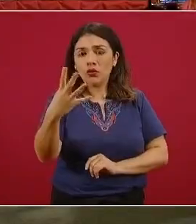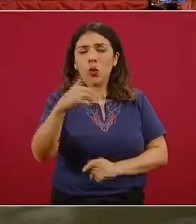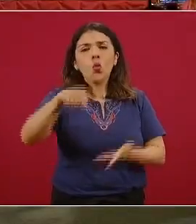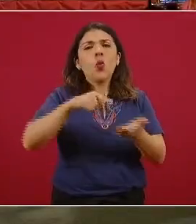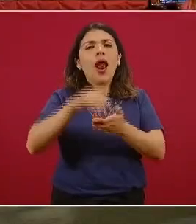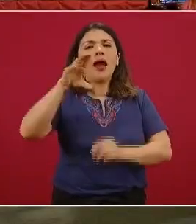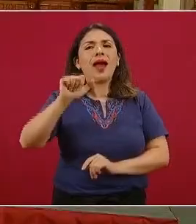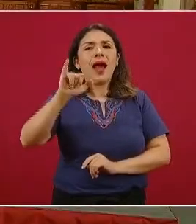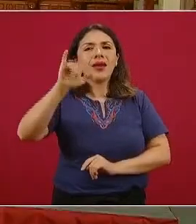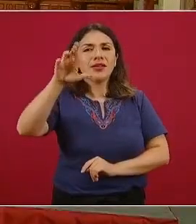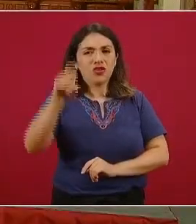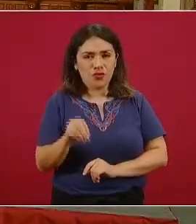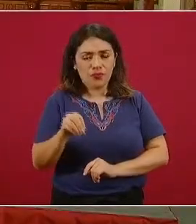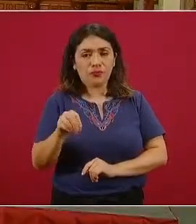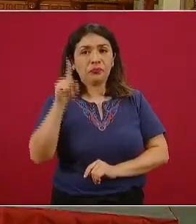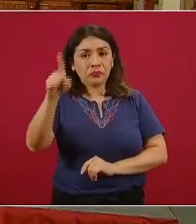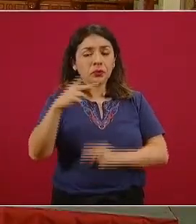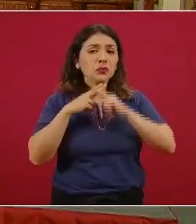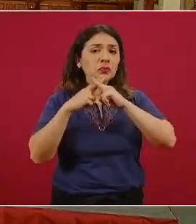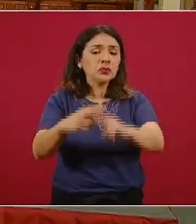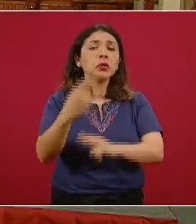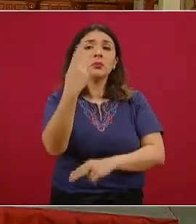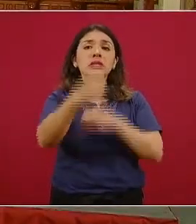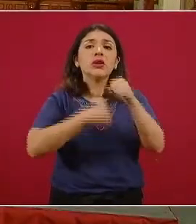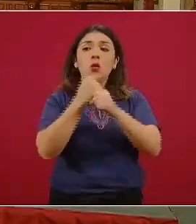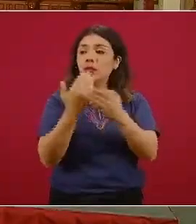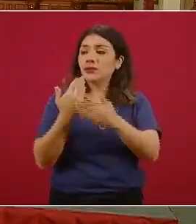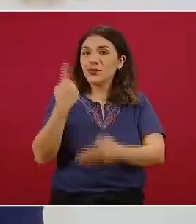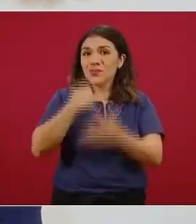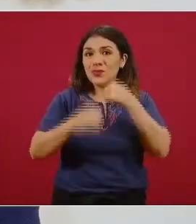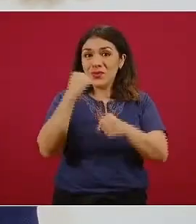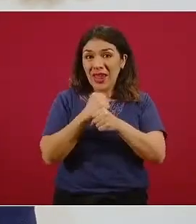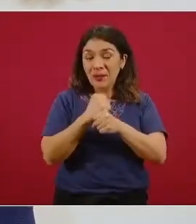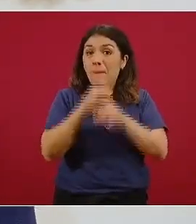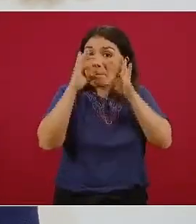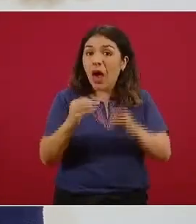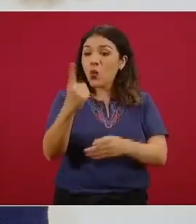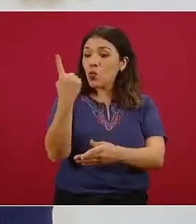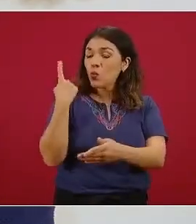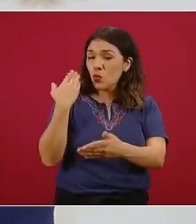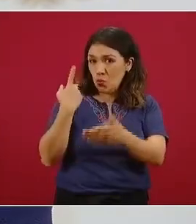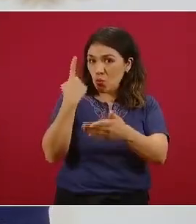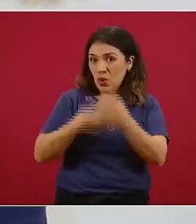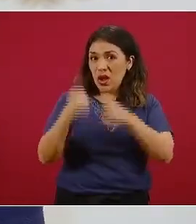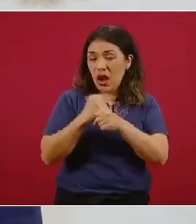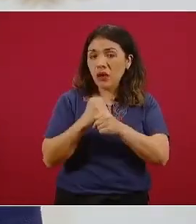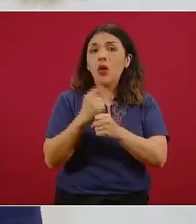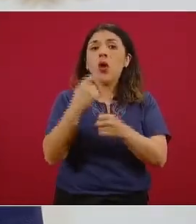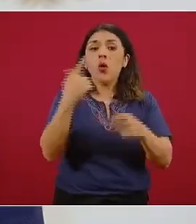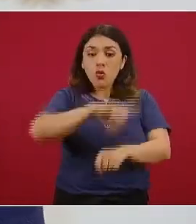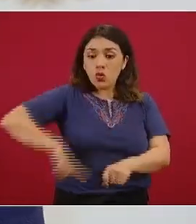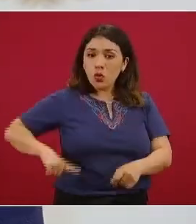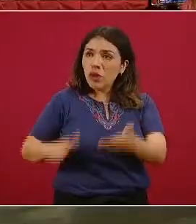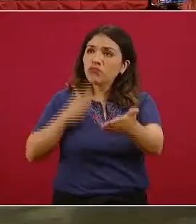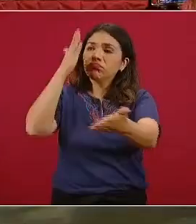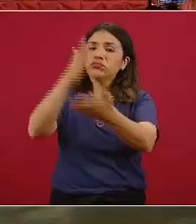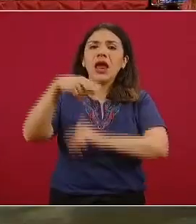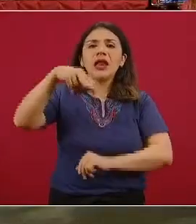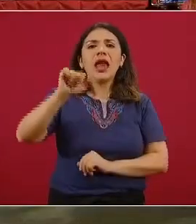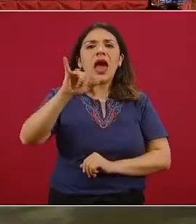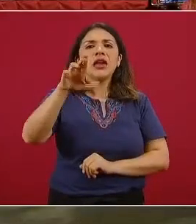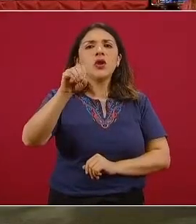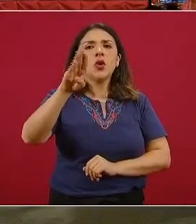el Cairo, ¿no? Y que cumplió 25 años el año pasado. Y el año pasado el gobierno de México asistió a Nairobi a una conferencia